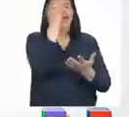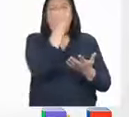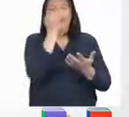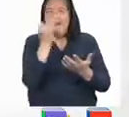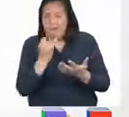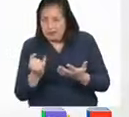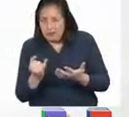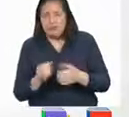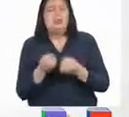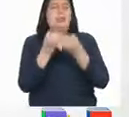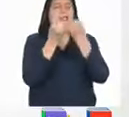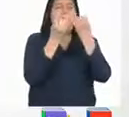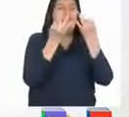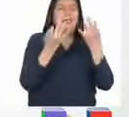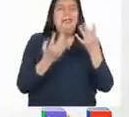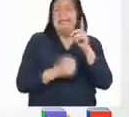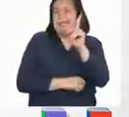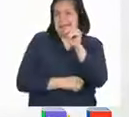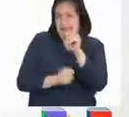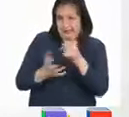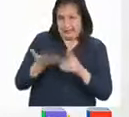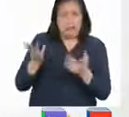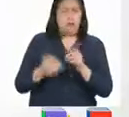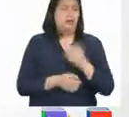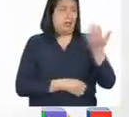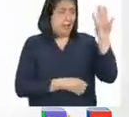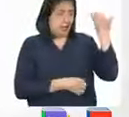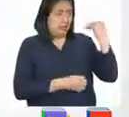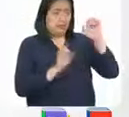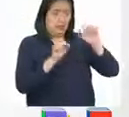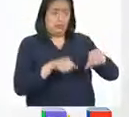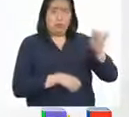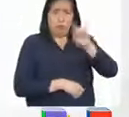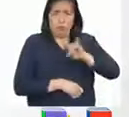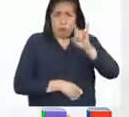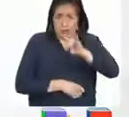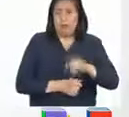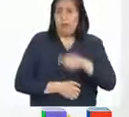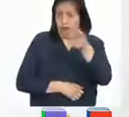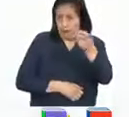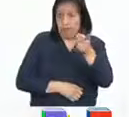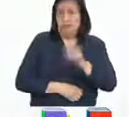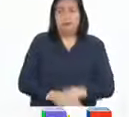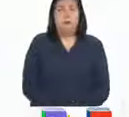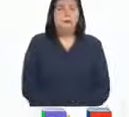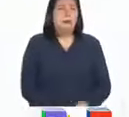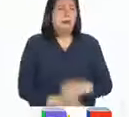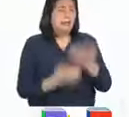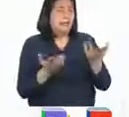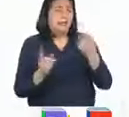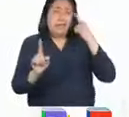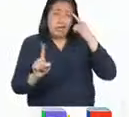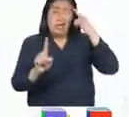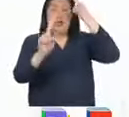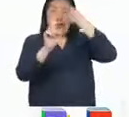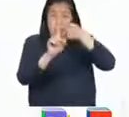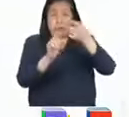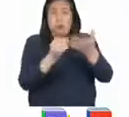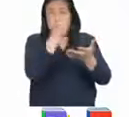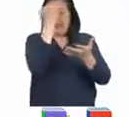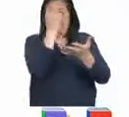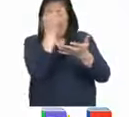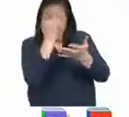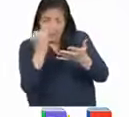gráficos estadísticos. En otros programas hemos usado algunos de estos gráficos. El propósito de los